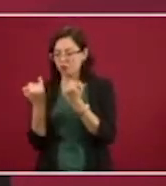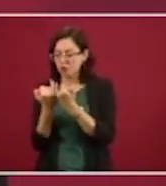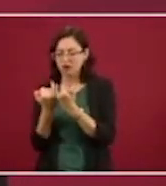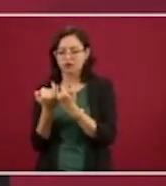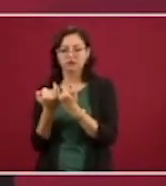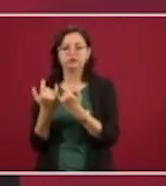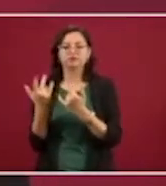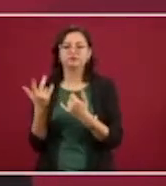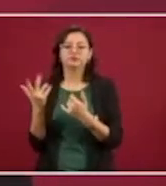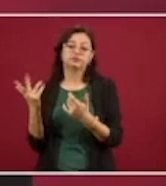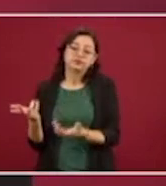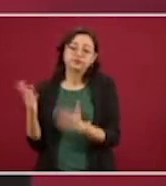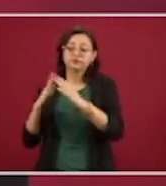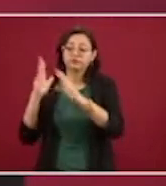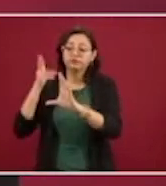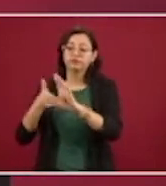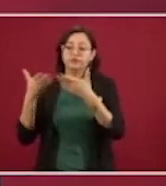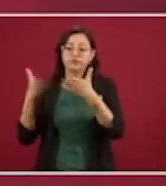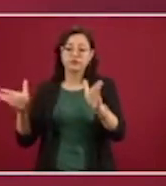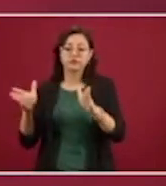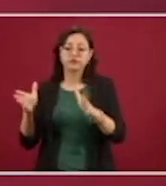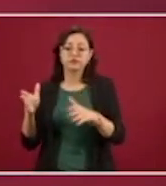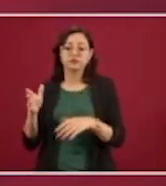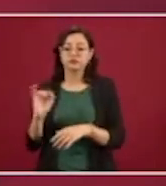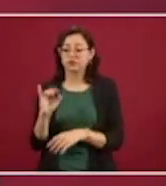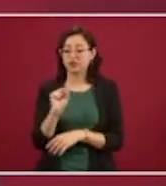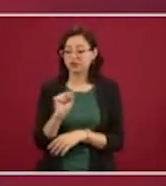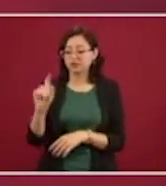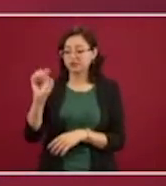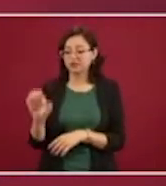son públicas, por ejemplo, de adultos mayores están las del ISSSTE,